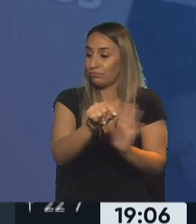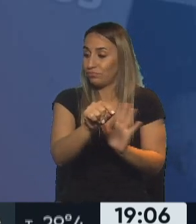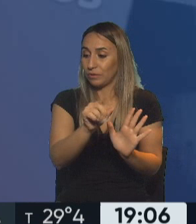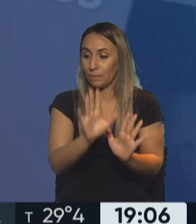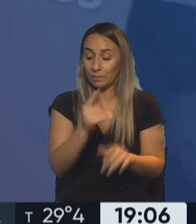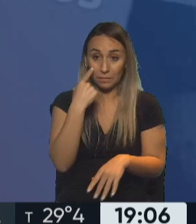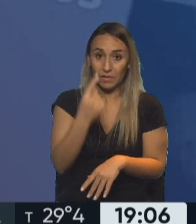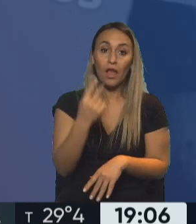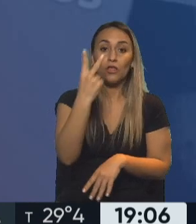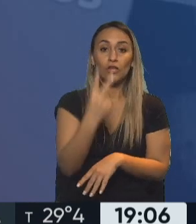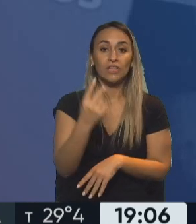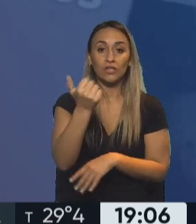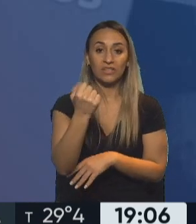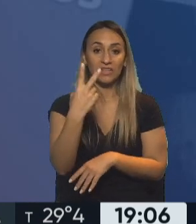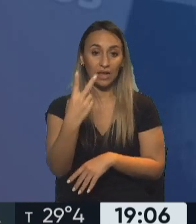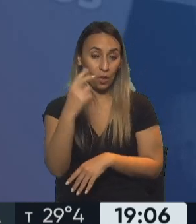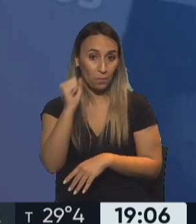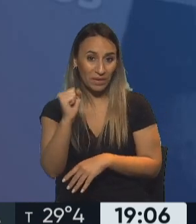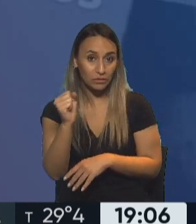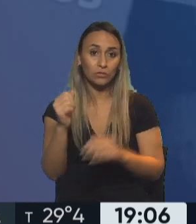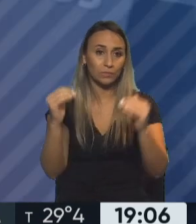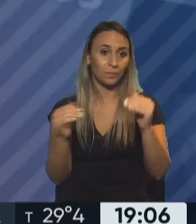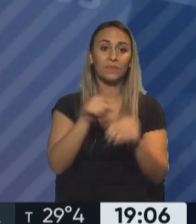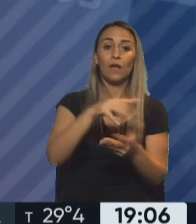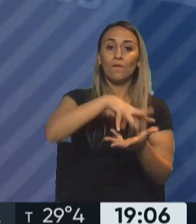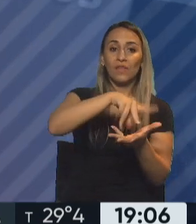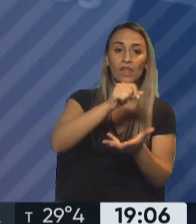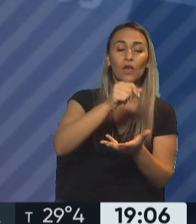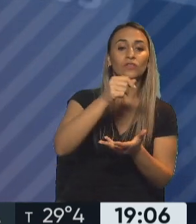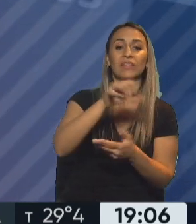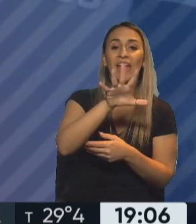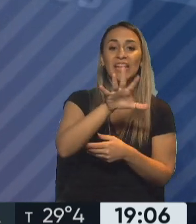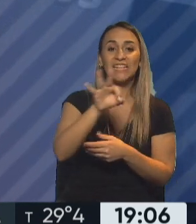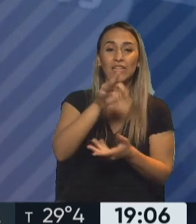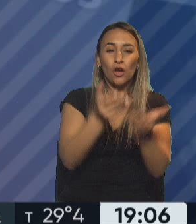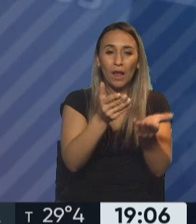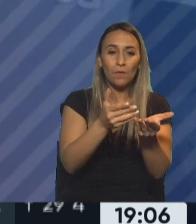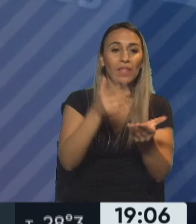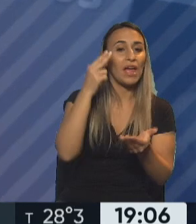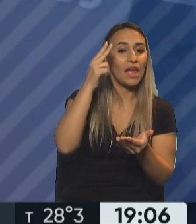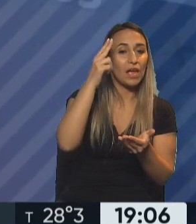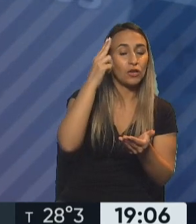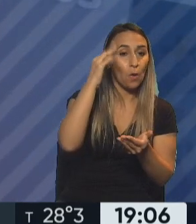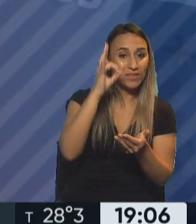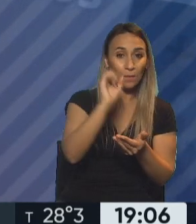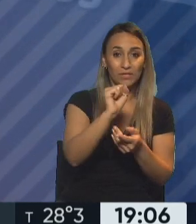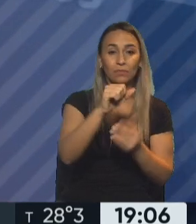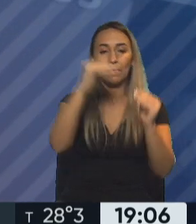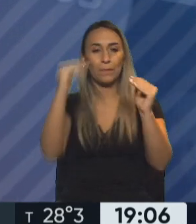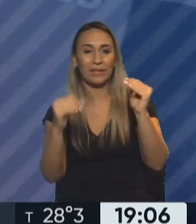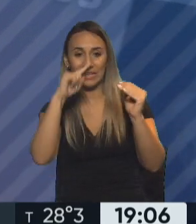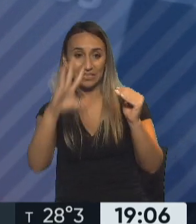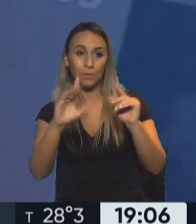Fíjate, 262 pesos, fideos 500 gramos, bueno, de 90 pesos a 75, detergente, una marca muy conocida,